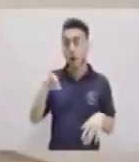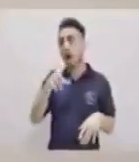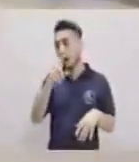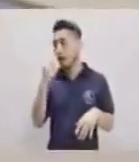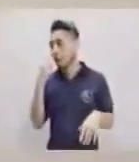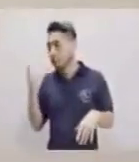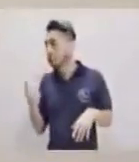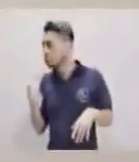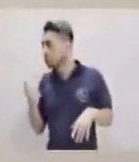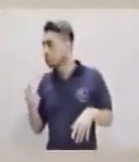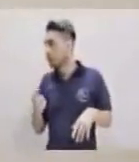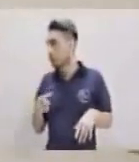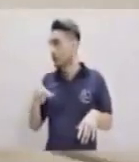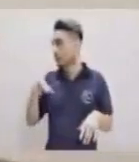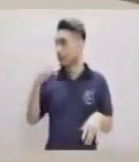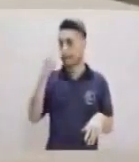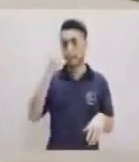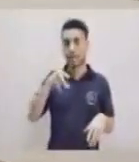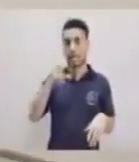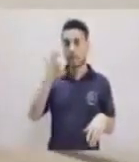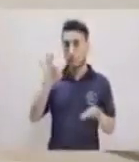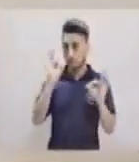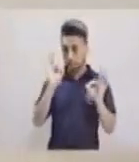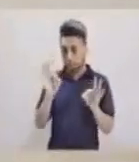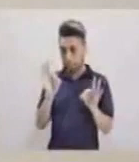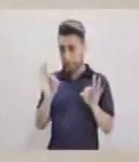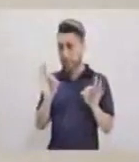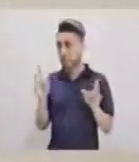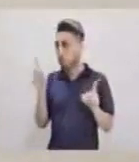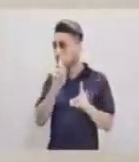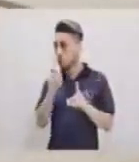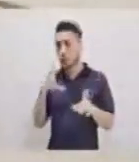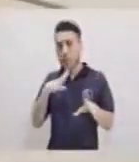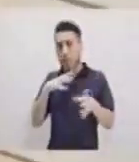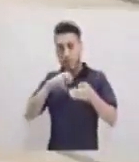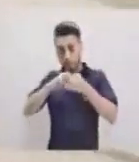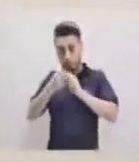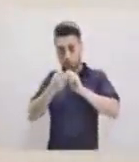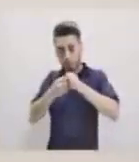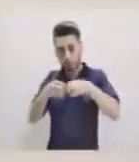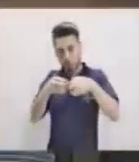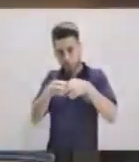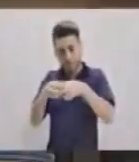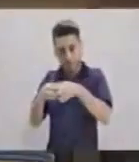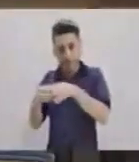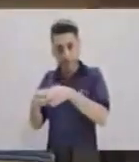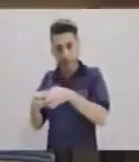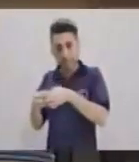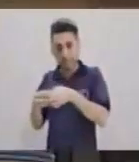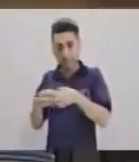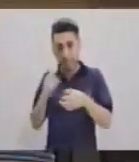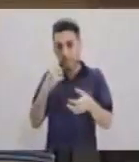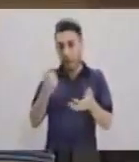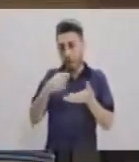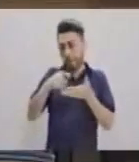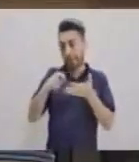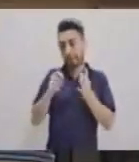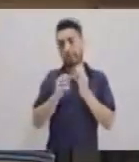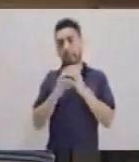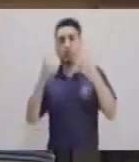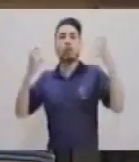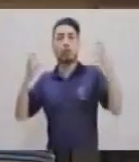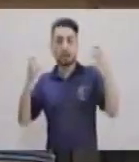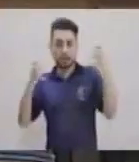entonces procuremos que este pino esté libre de nudos, ¿verdad?, de superficies que puedan dañar en un momento